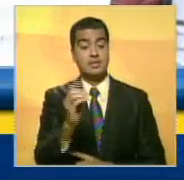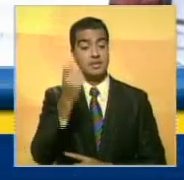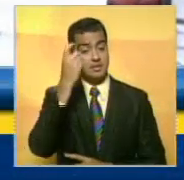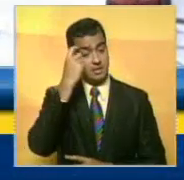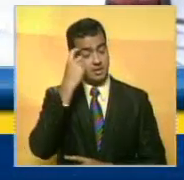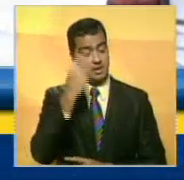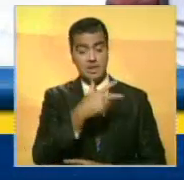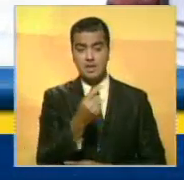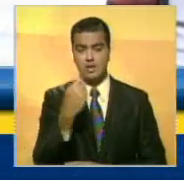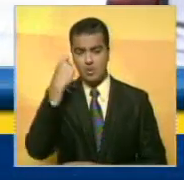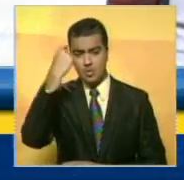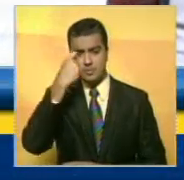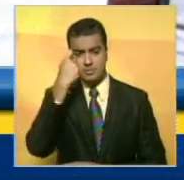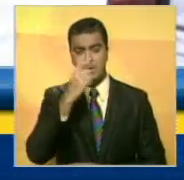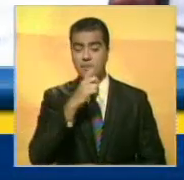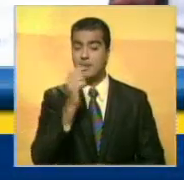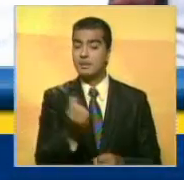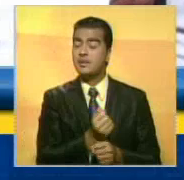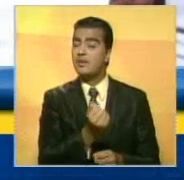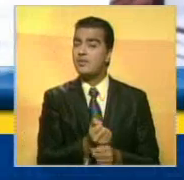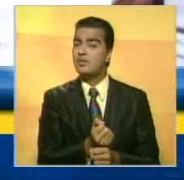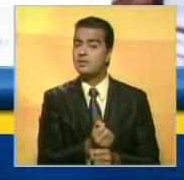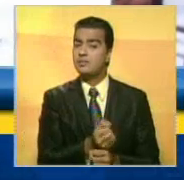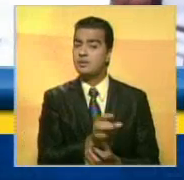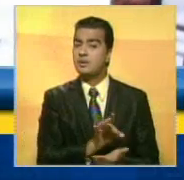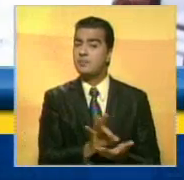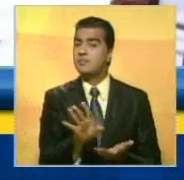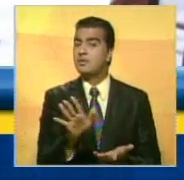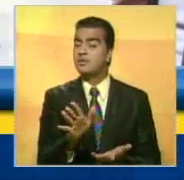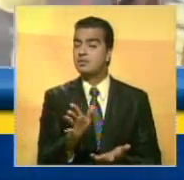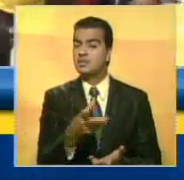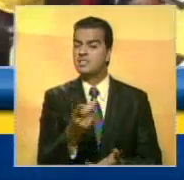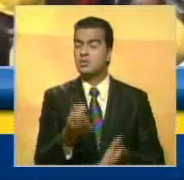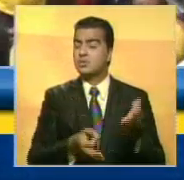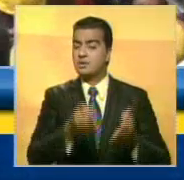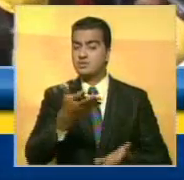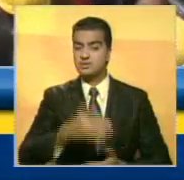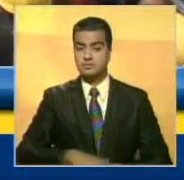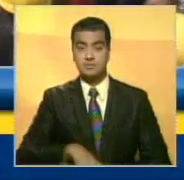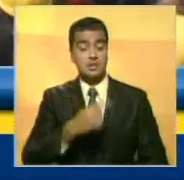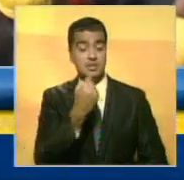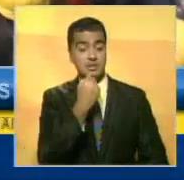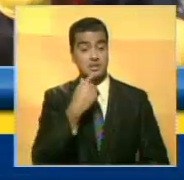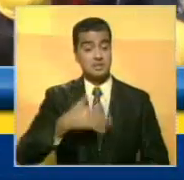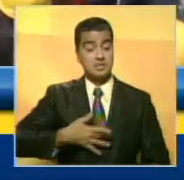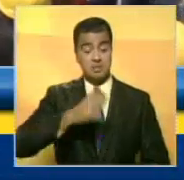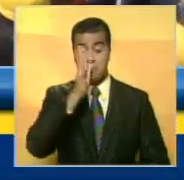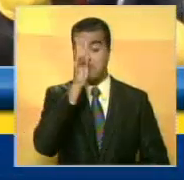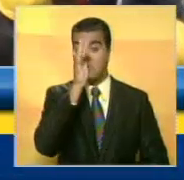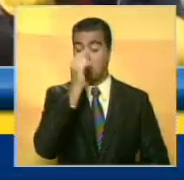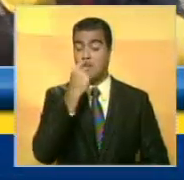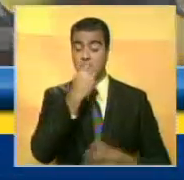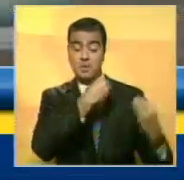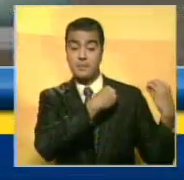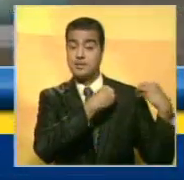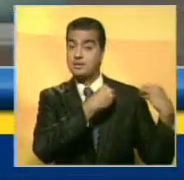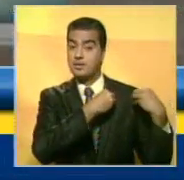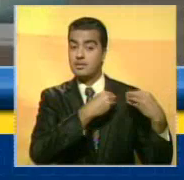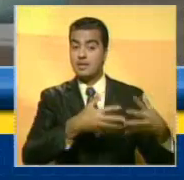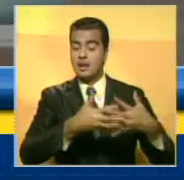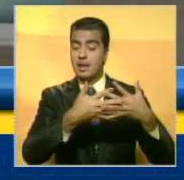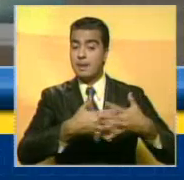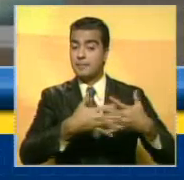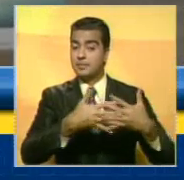no considero que soy una mala trabajadora para que ellos me despidan injustificadamente. Dicen que se sienten burlados por los representantes de la